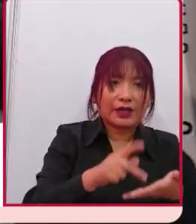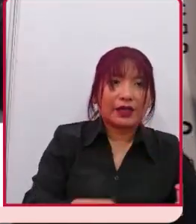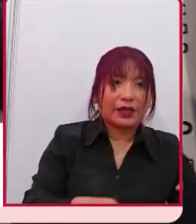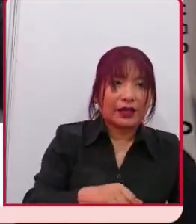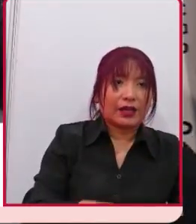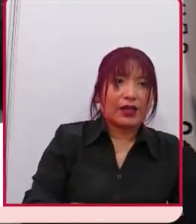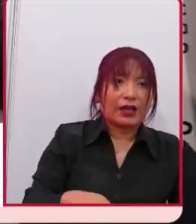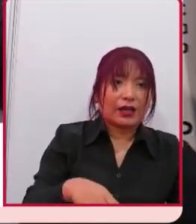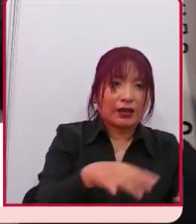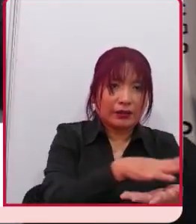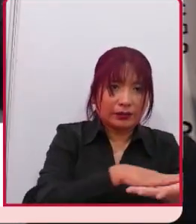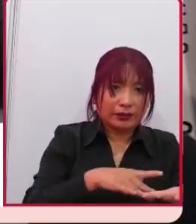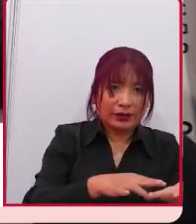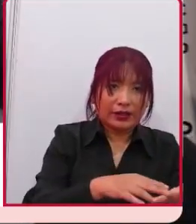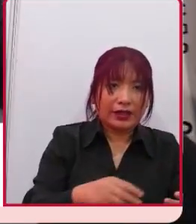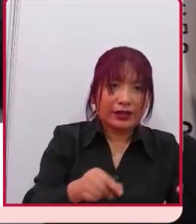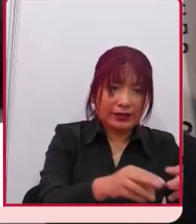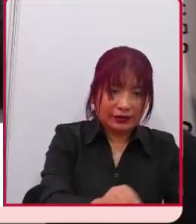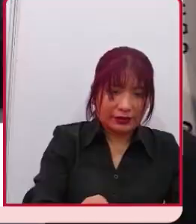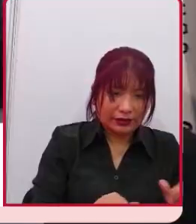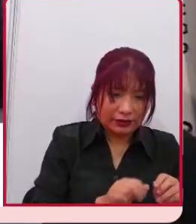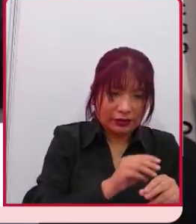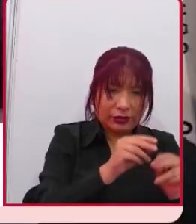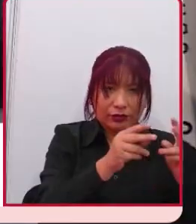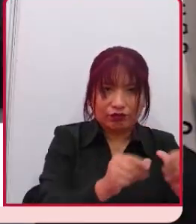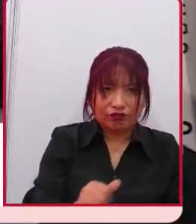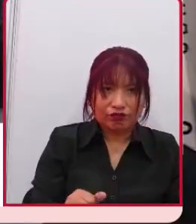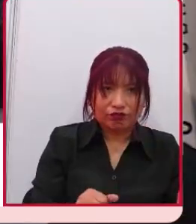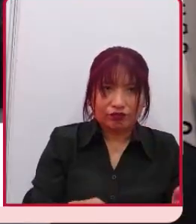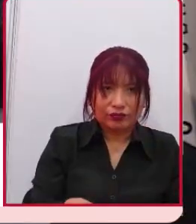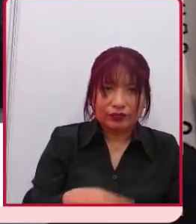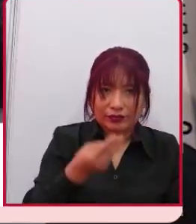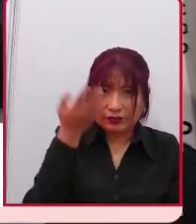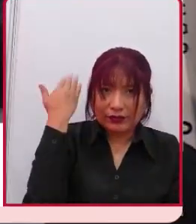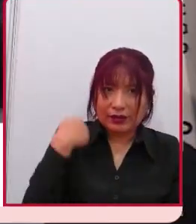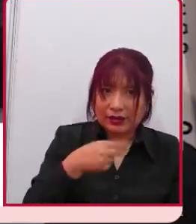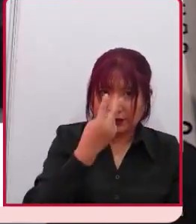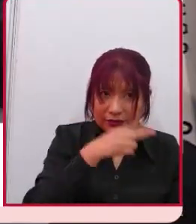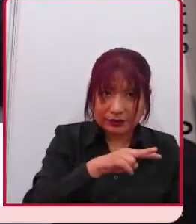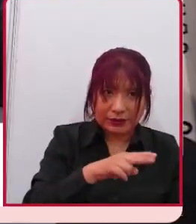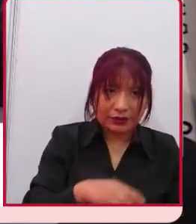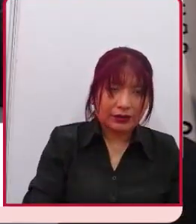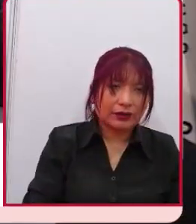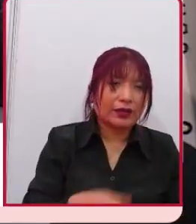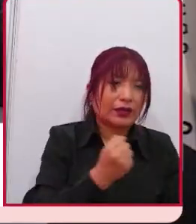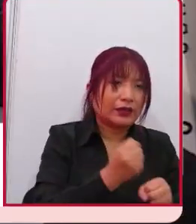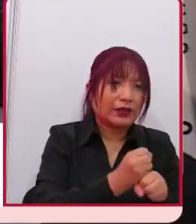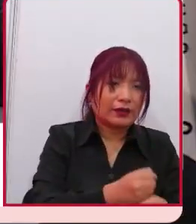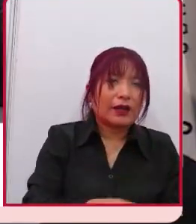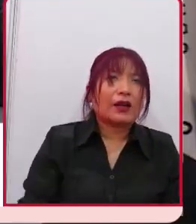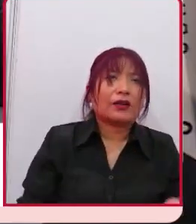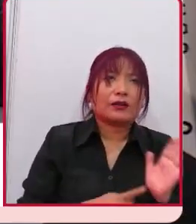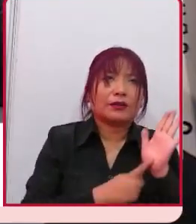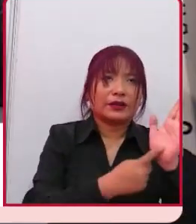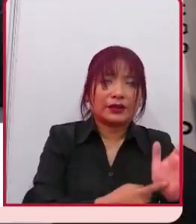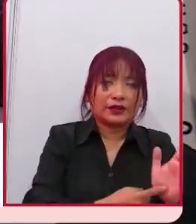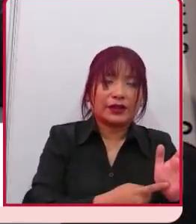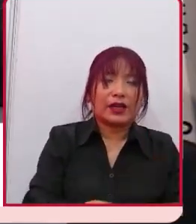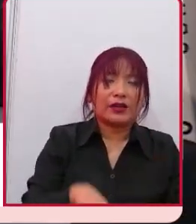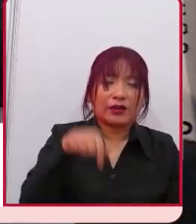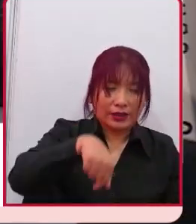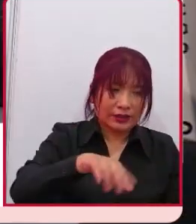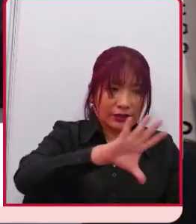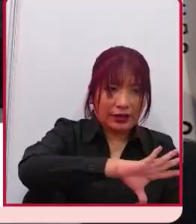meses existía otro superintendente de geología. El trabajo ya estaba elaborado, había sido presentado al Perumín y había sido